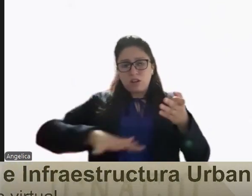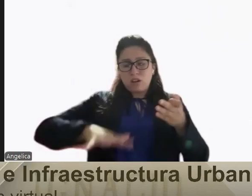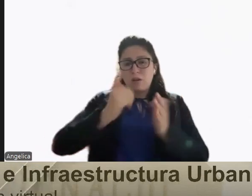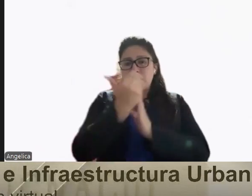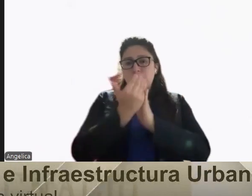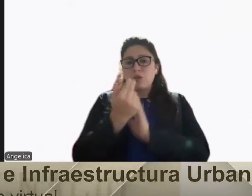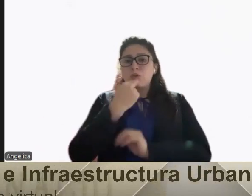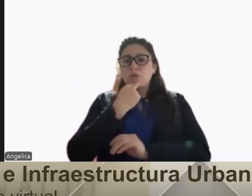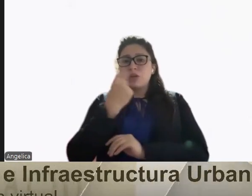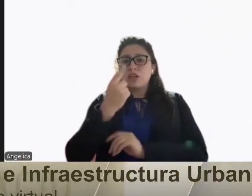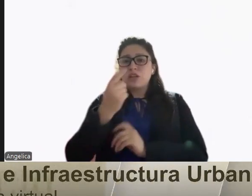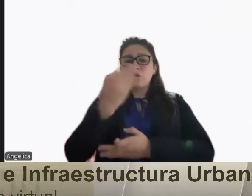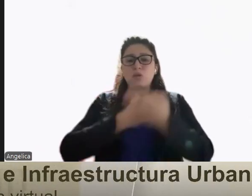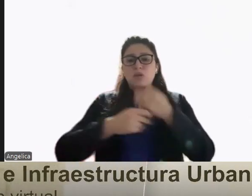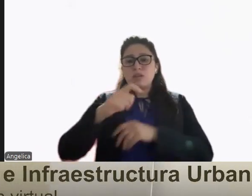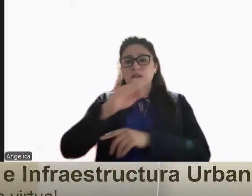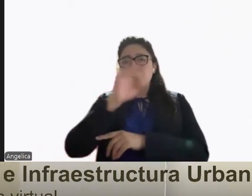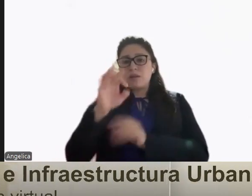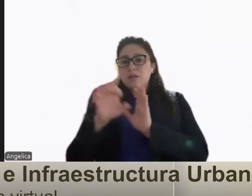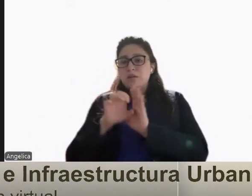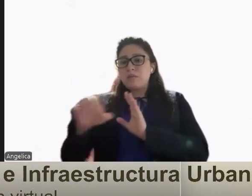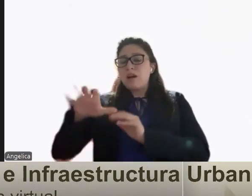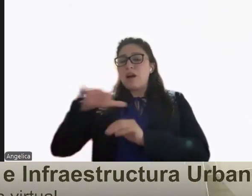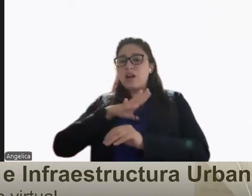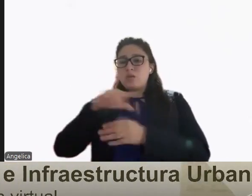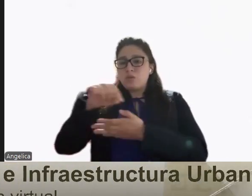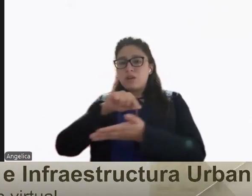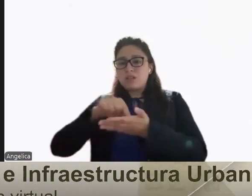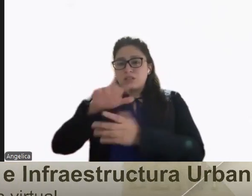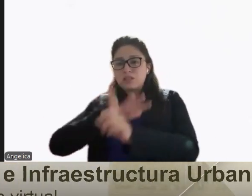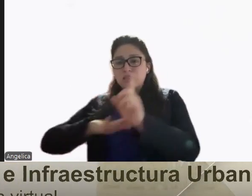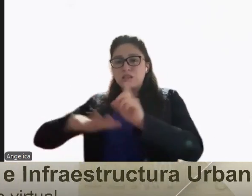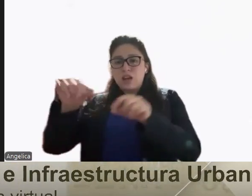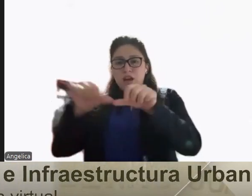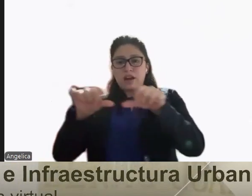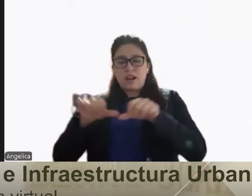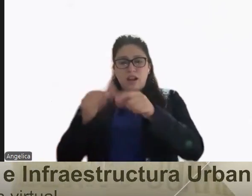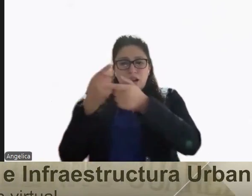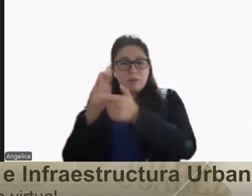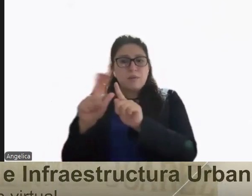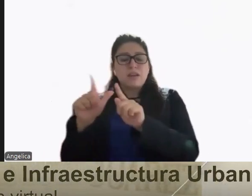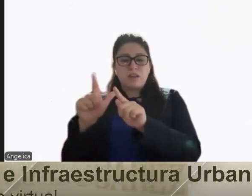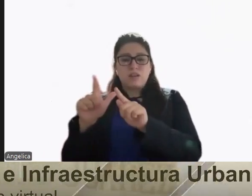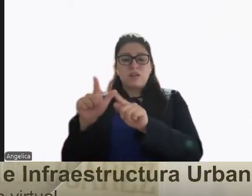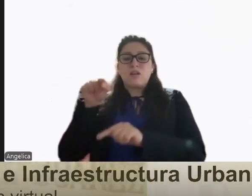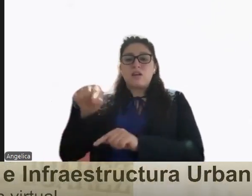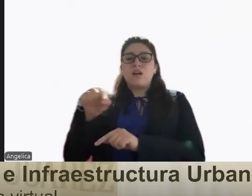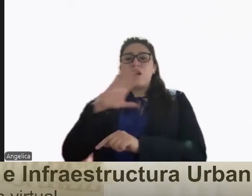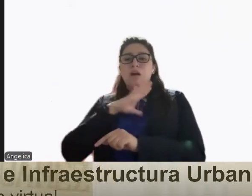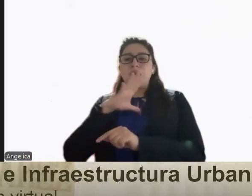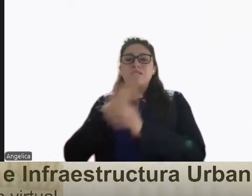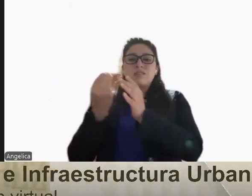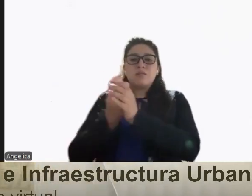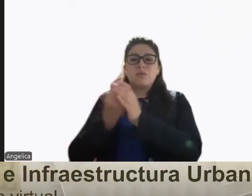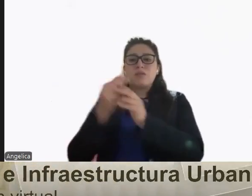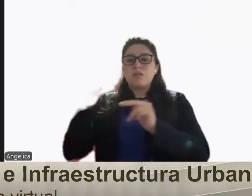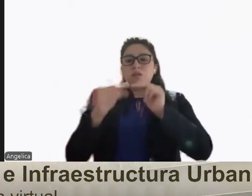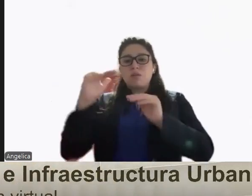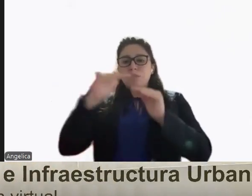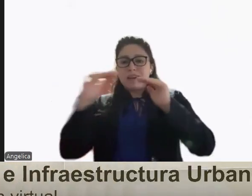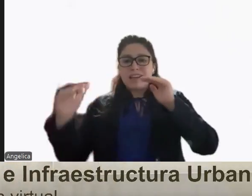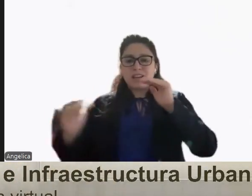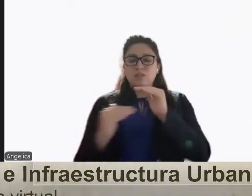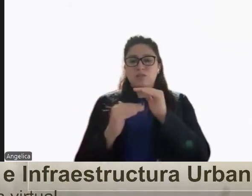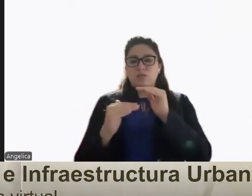establecida, sus áreas libres superiores a las establecidas, y regulariza una actividad de bajo impacto como es las que están planteando,